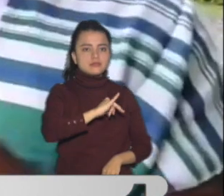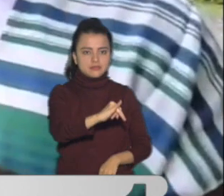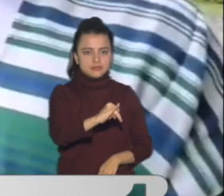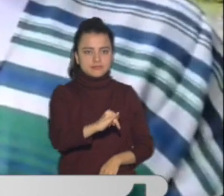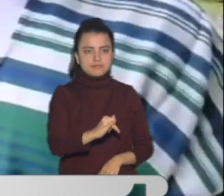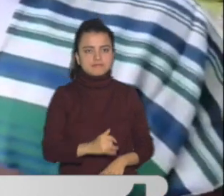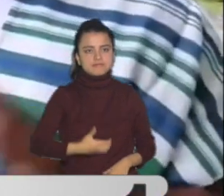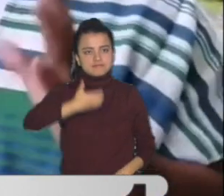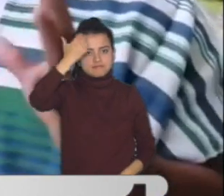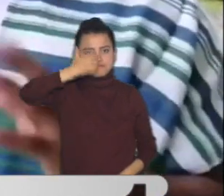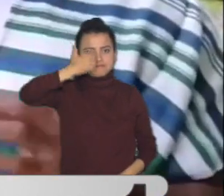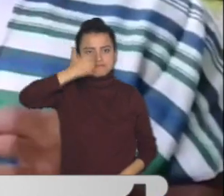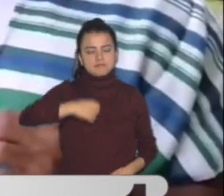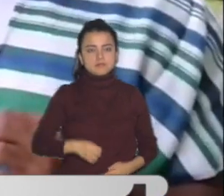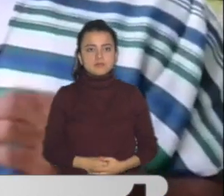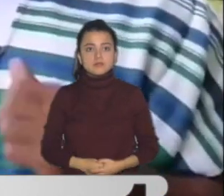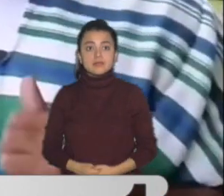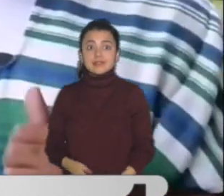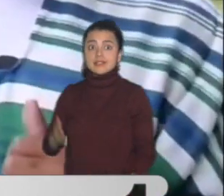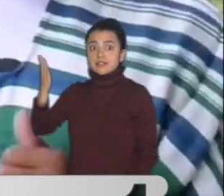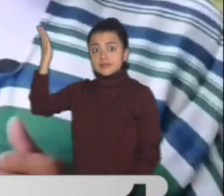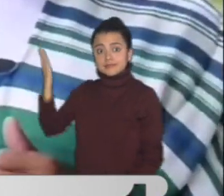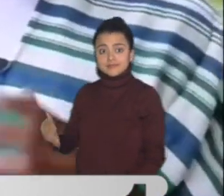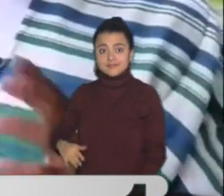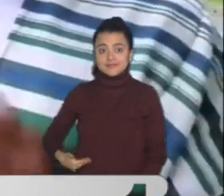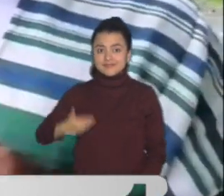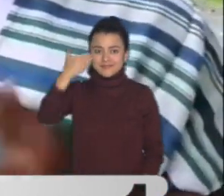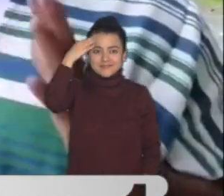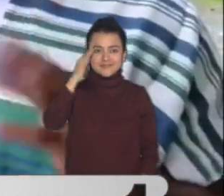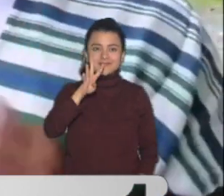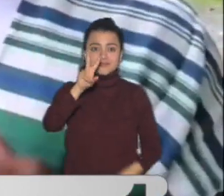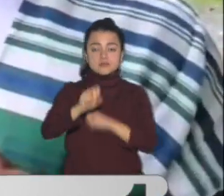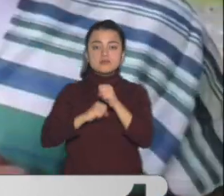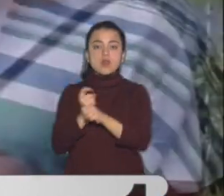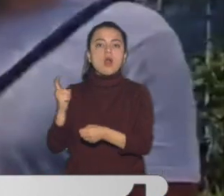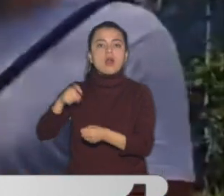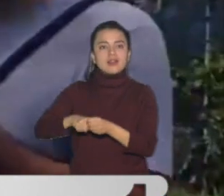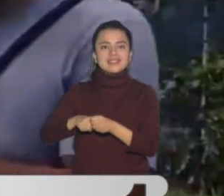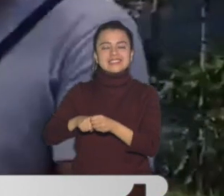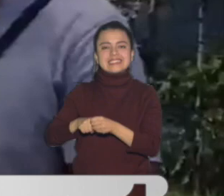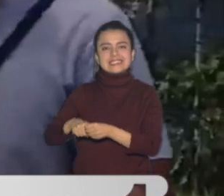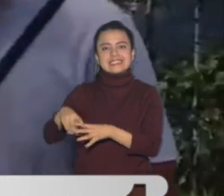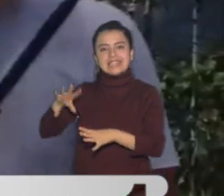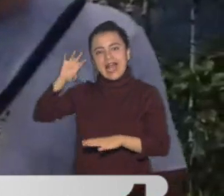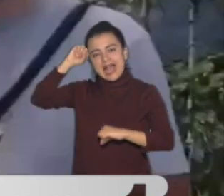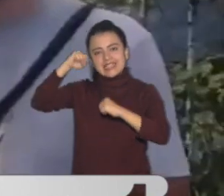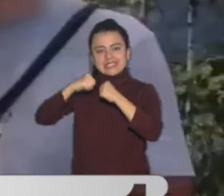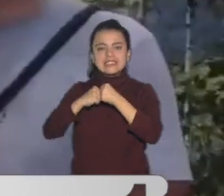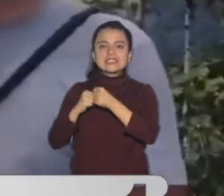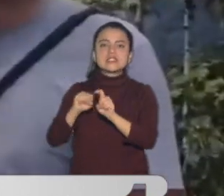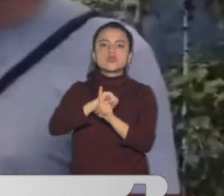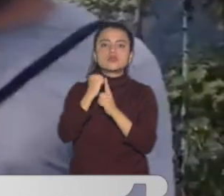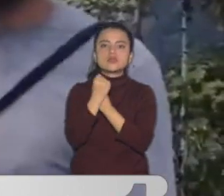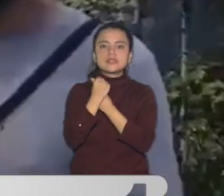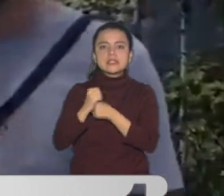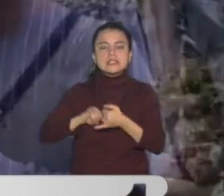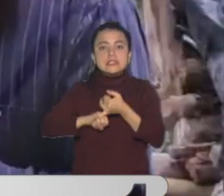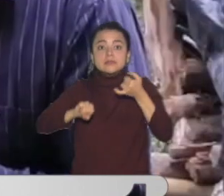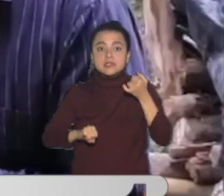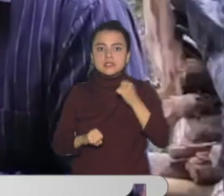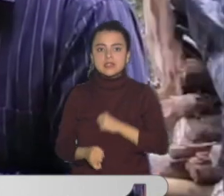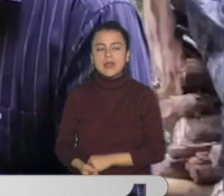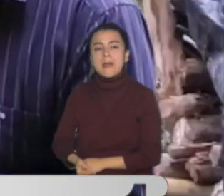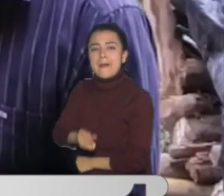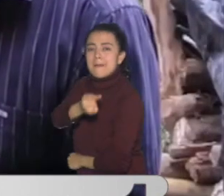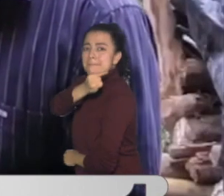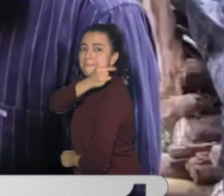la valoración médica. Este cabildante de 42 años del partido Alianza Social Independiente recibió 3 disparos en su espalda y uno en el